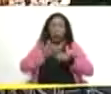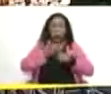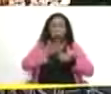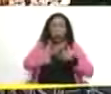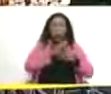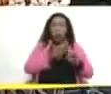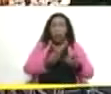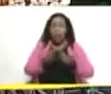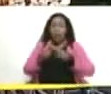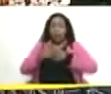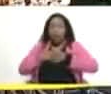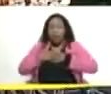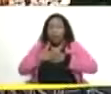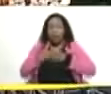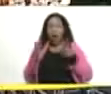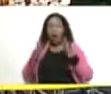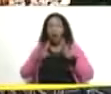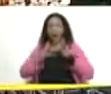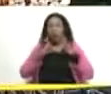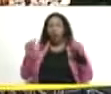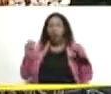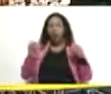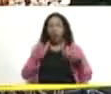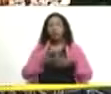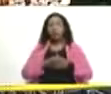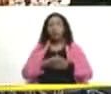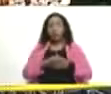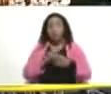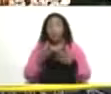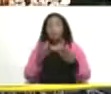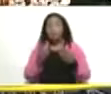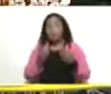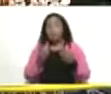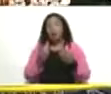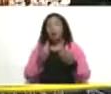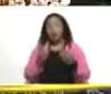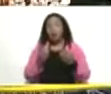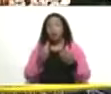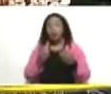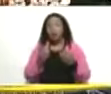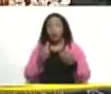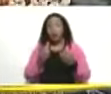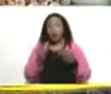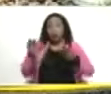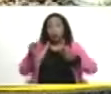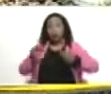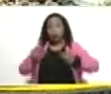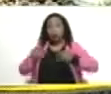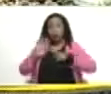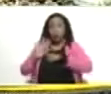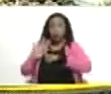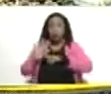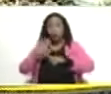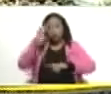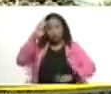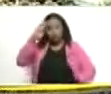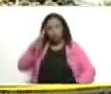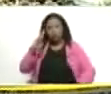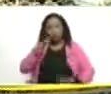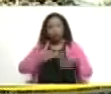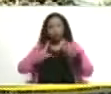entregarlo. Bastante, bastante, pero bastante nos dio el ejemplo nuestro comandante supremo Hugo